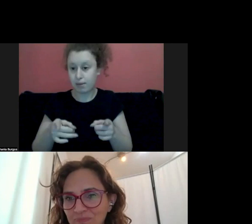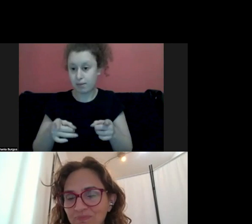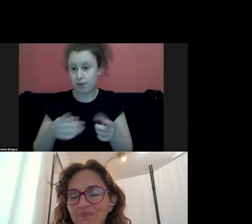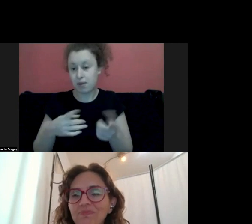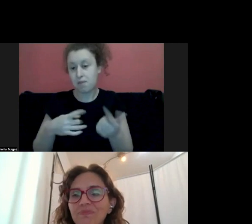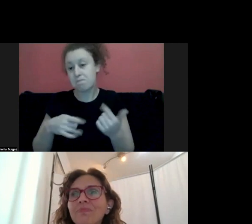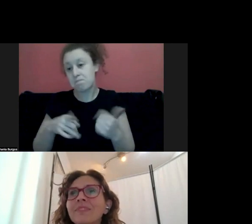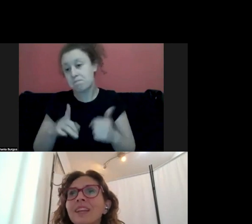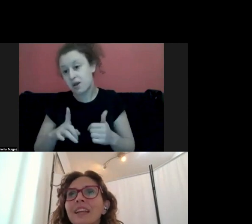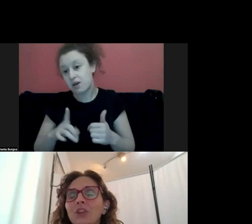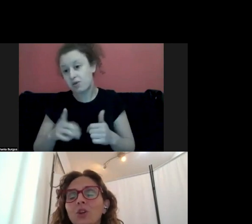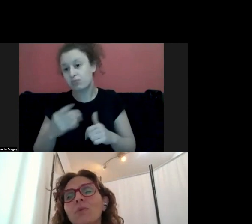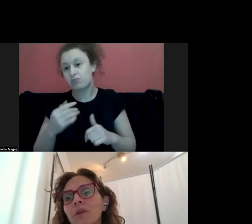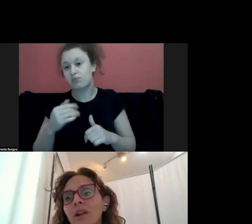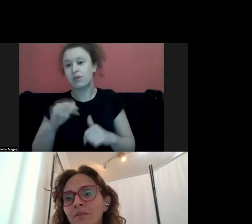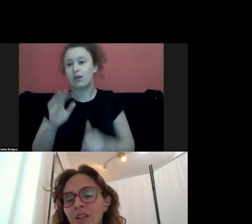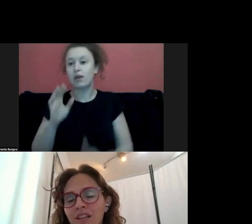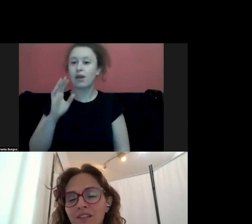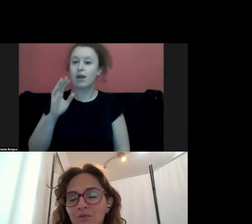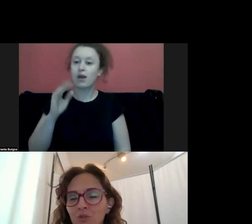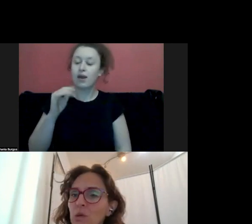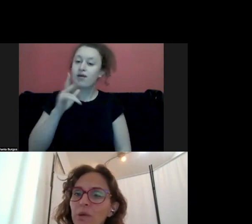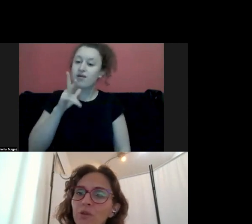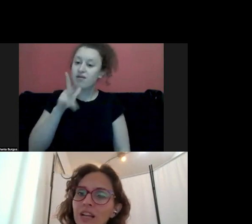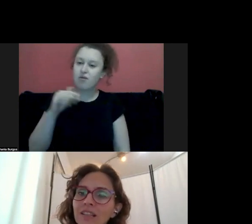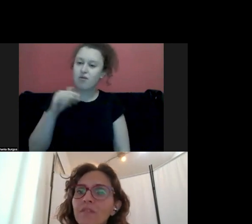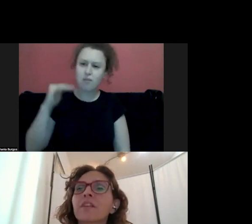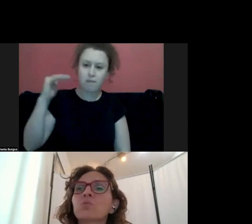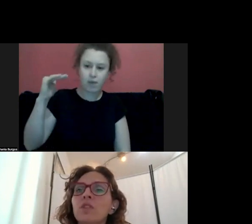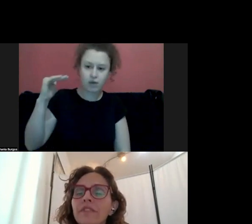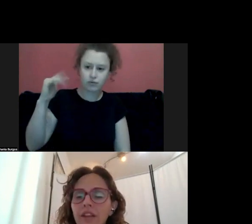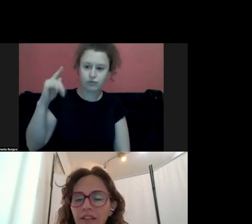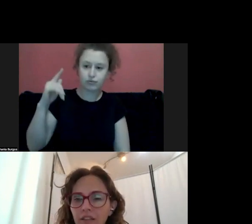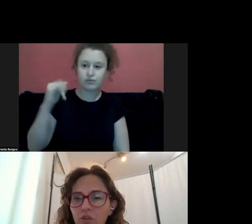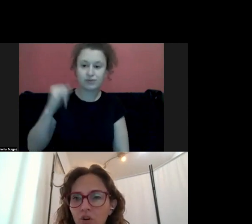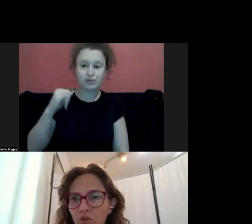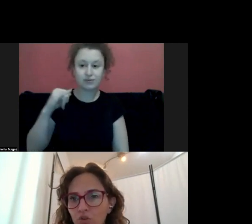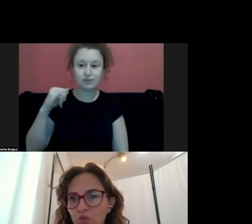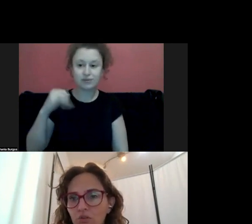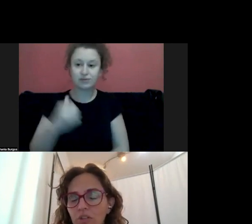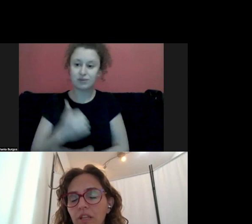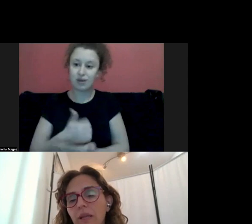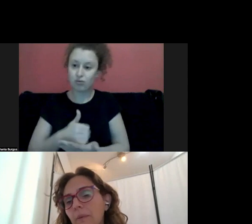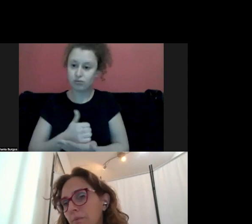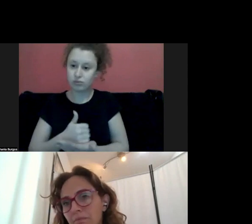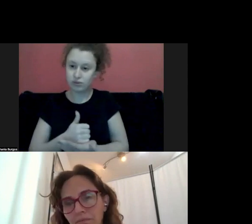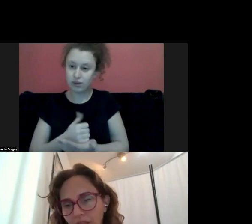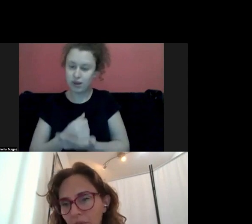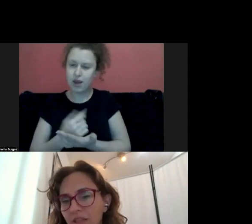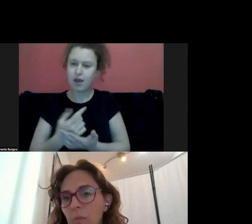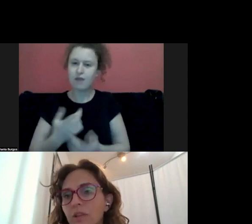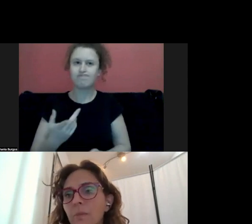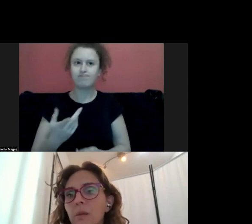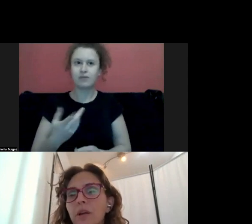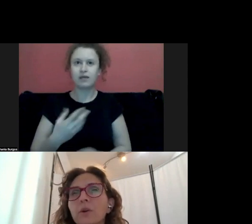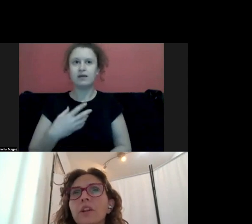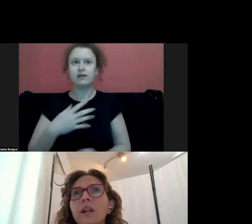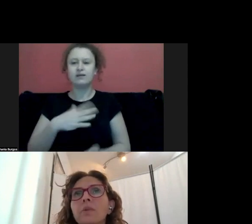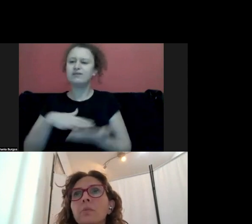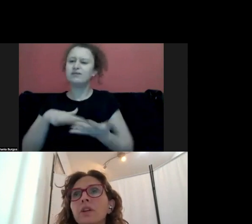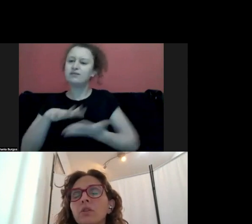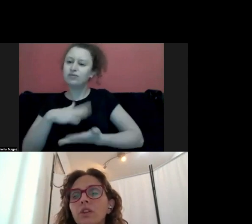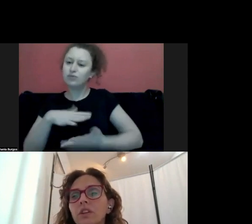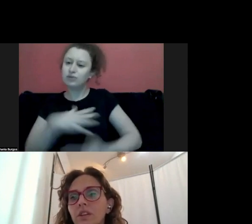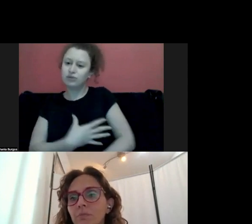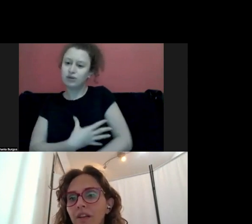autista. Yo viví dos lactancias muy diferentes con los dos. Evidentemente el primero era